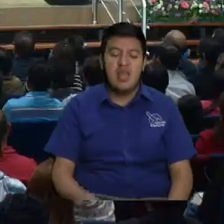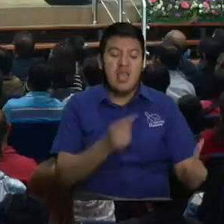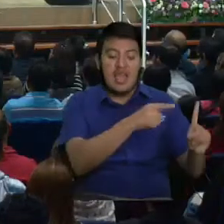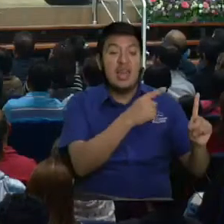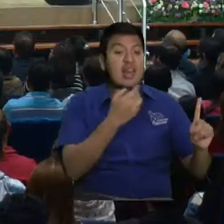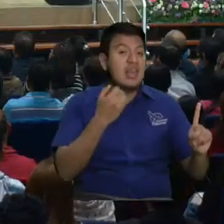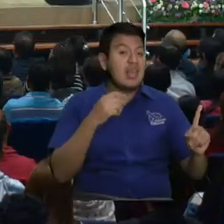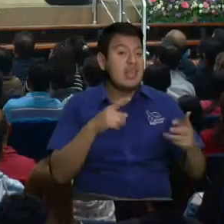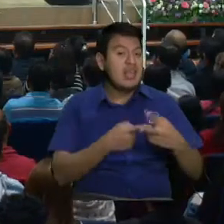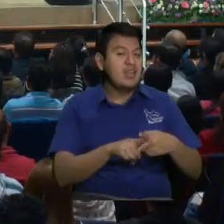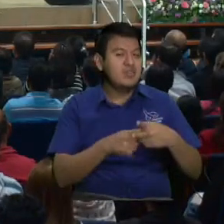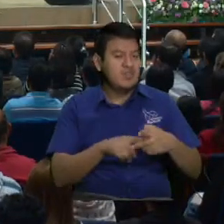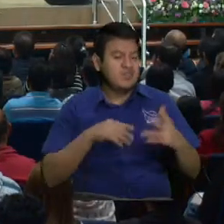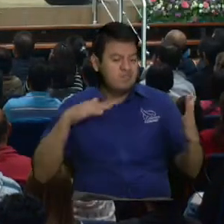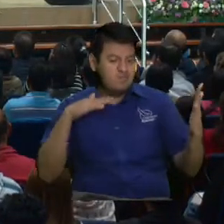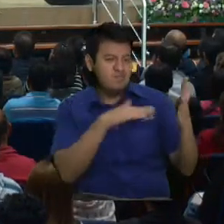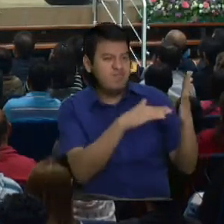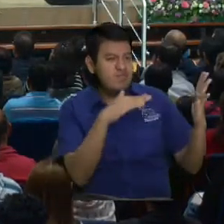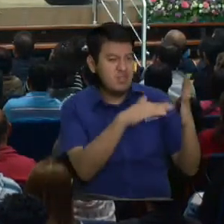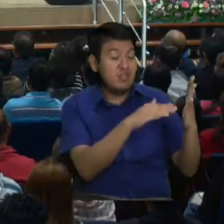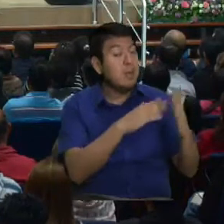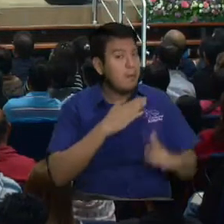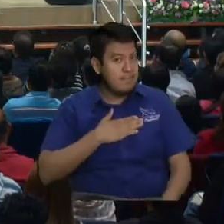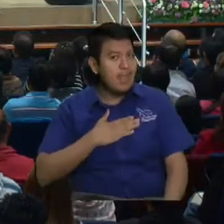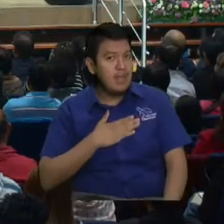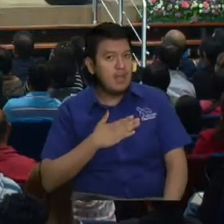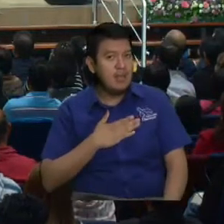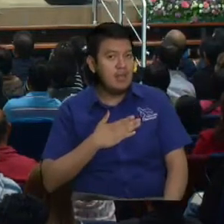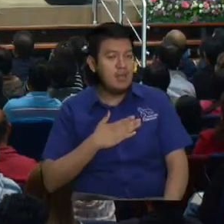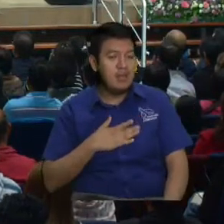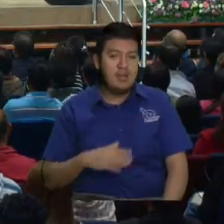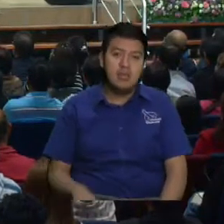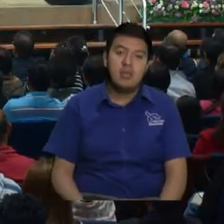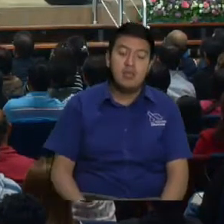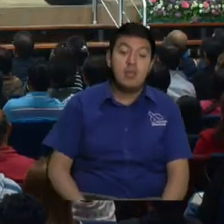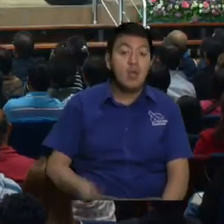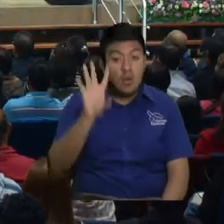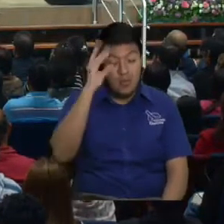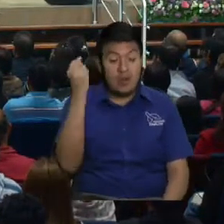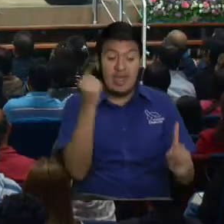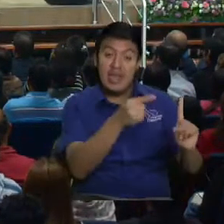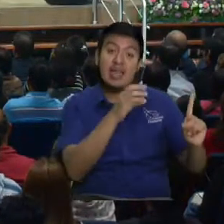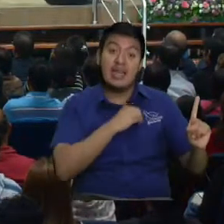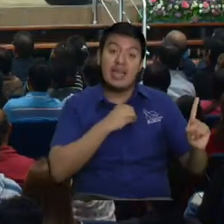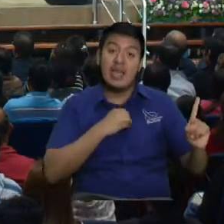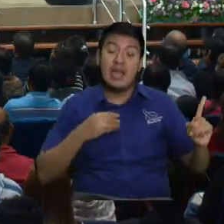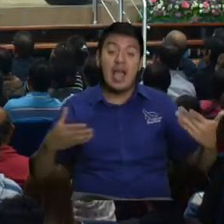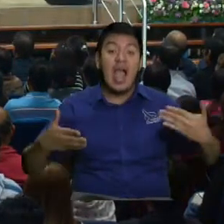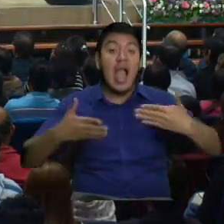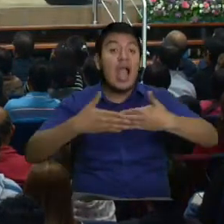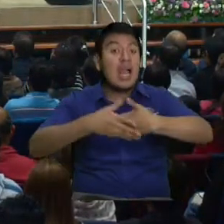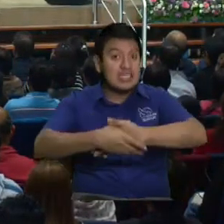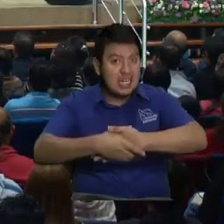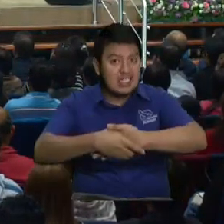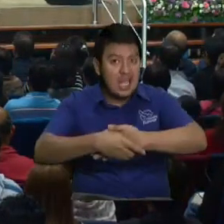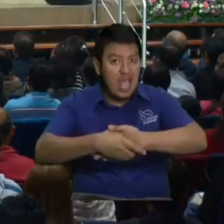ya sacó la pistola, ¿va? La amenaza. Si usted no me casa, me dijo los lugares en donde lo casaban.